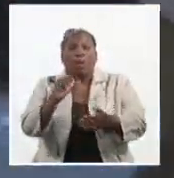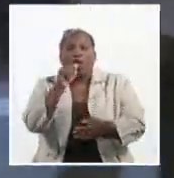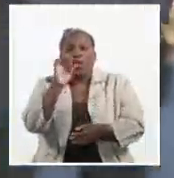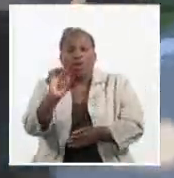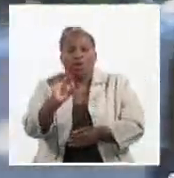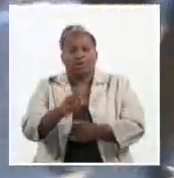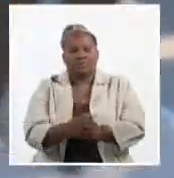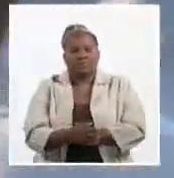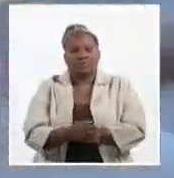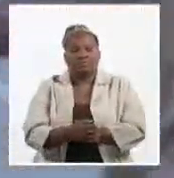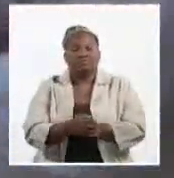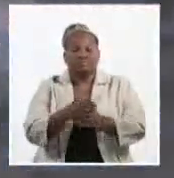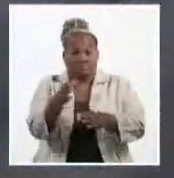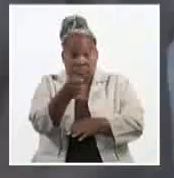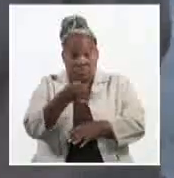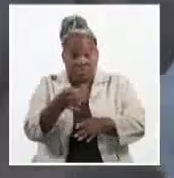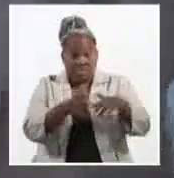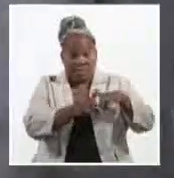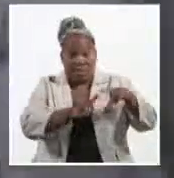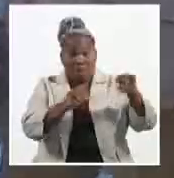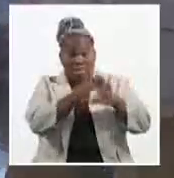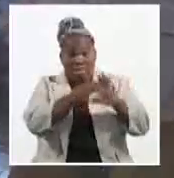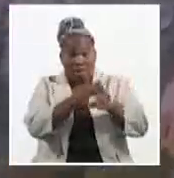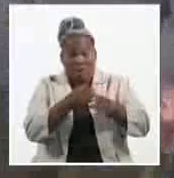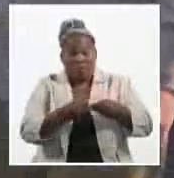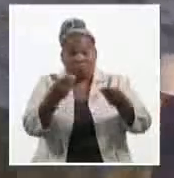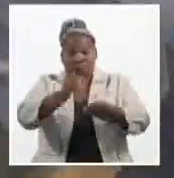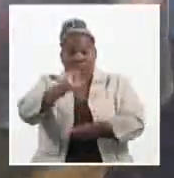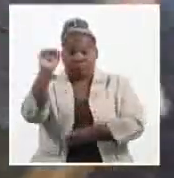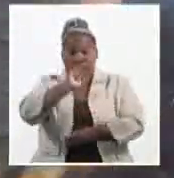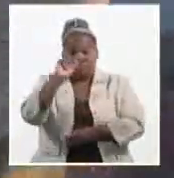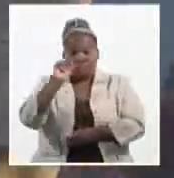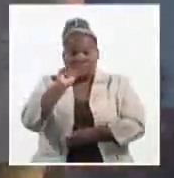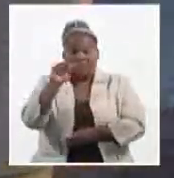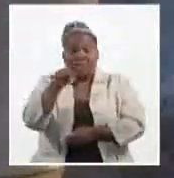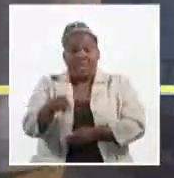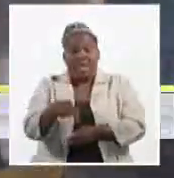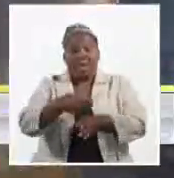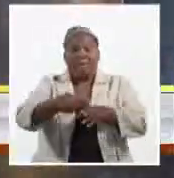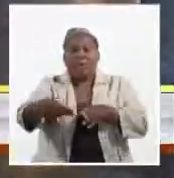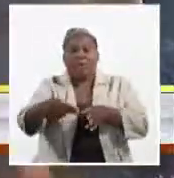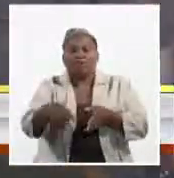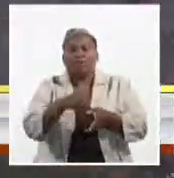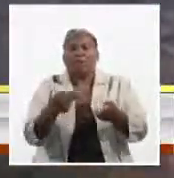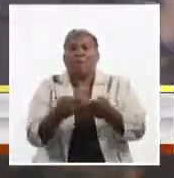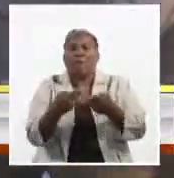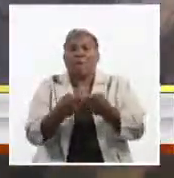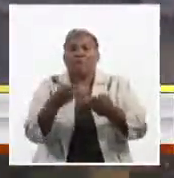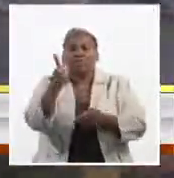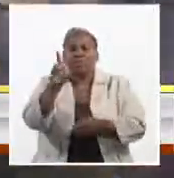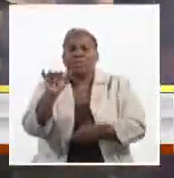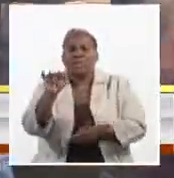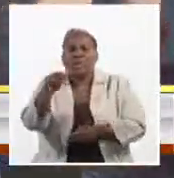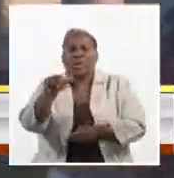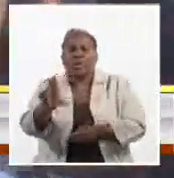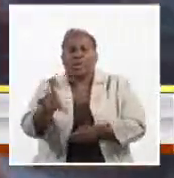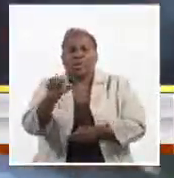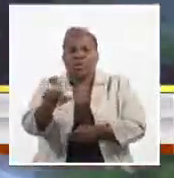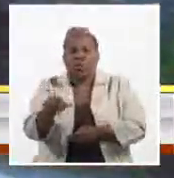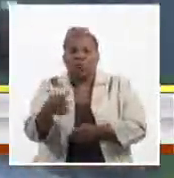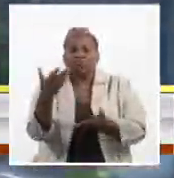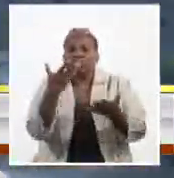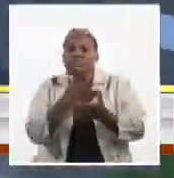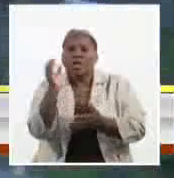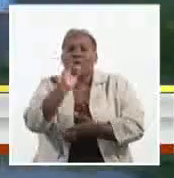El medialunero Manuel Dávila González obtuvo mención en el apartado Biografía del concurso nacional 26 de julio convocado por el Ministerio de las